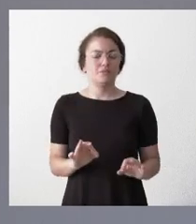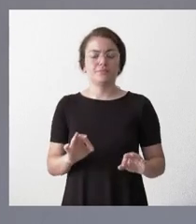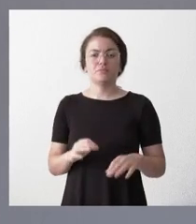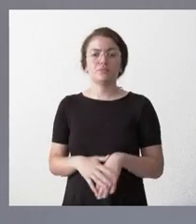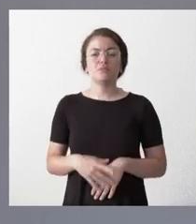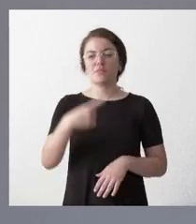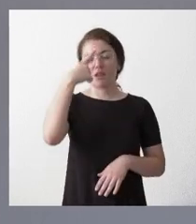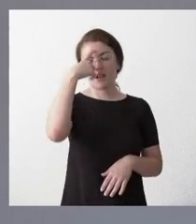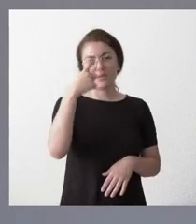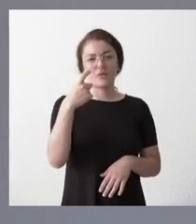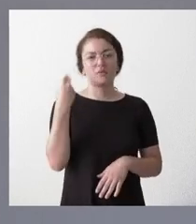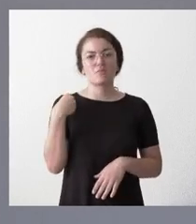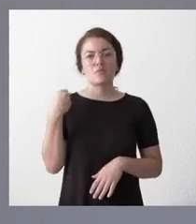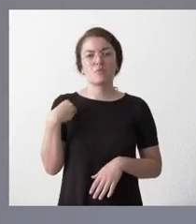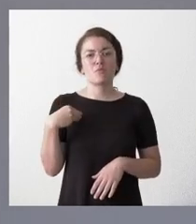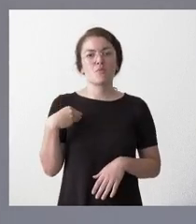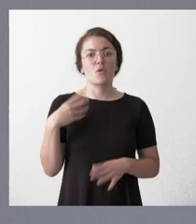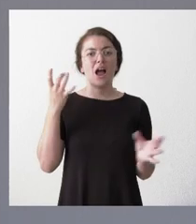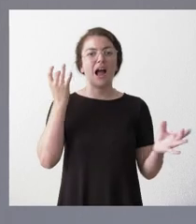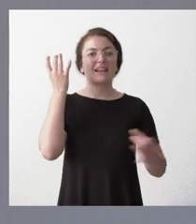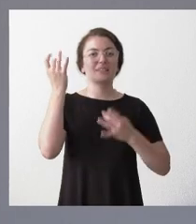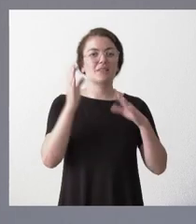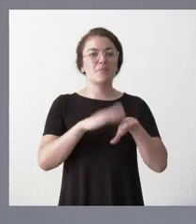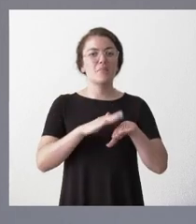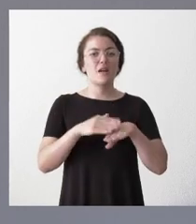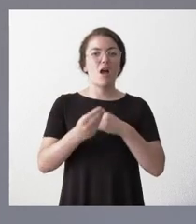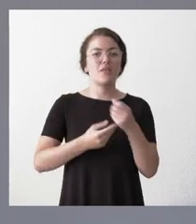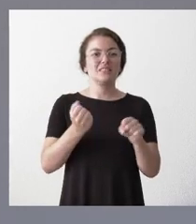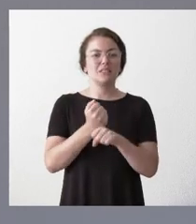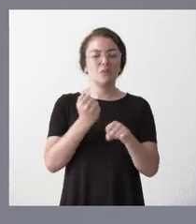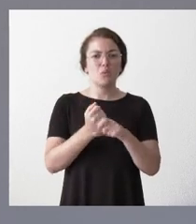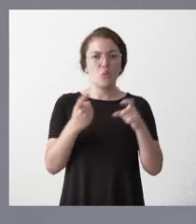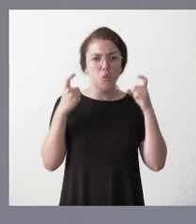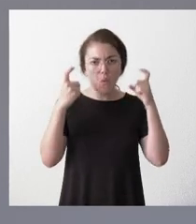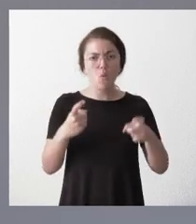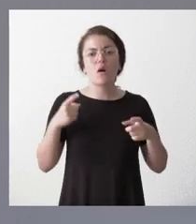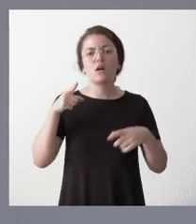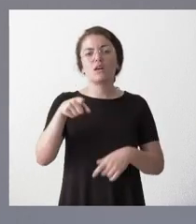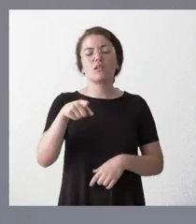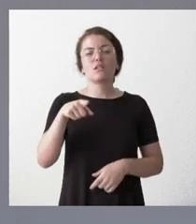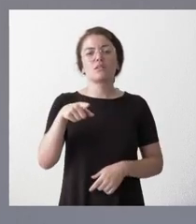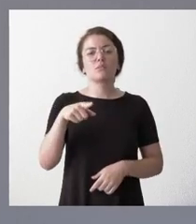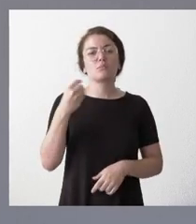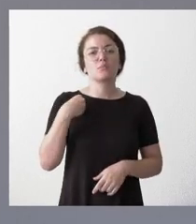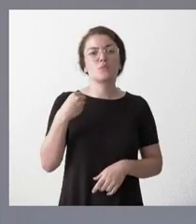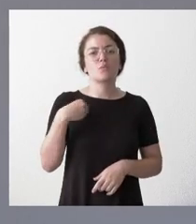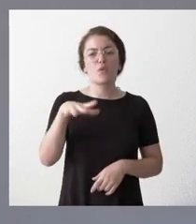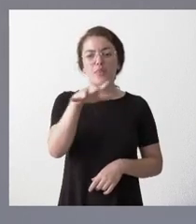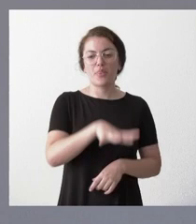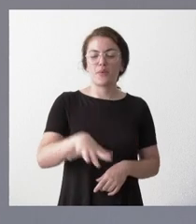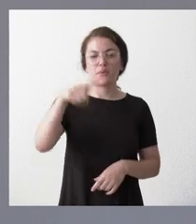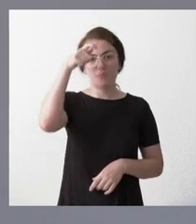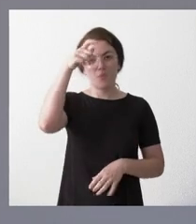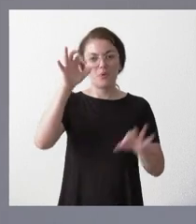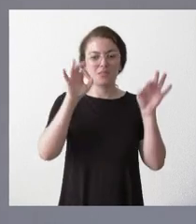usted que ha habido algunas de las actividades de trabajo intenso de la Junta de Castilla y León que citaba expresamente un número determinado de municipios que